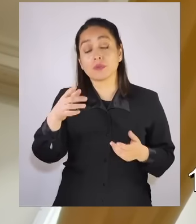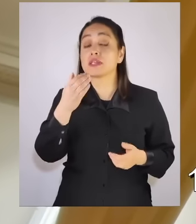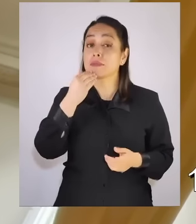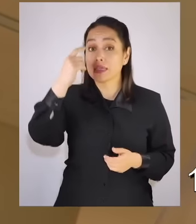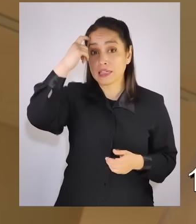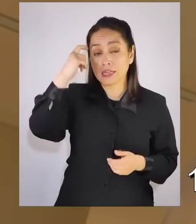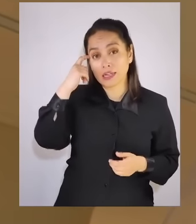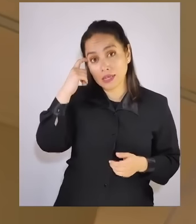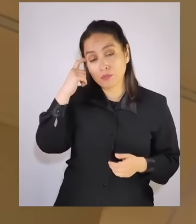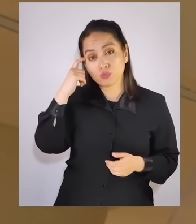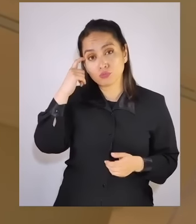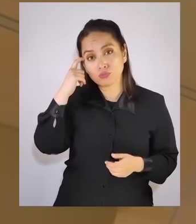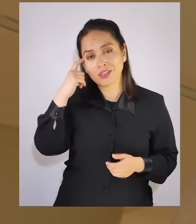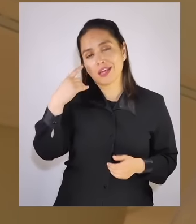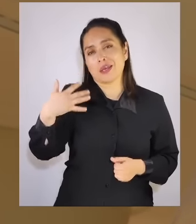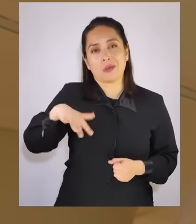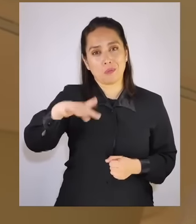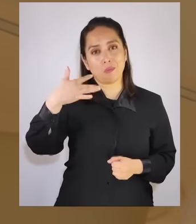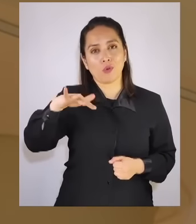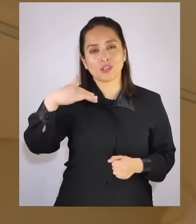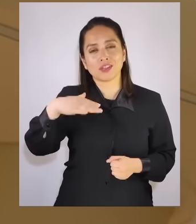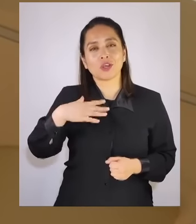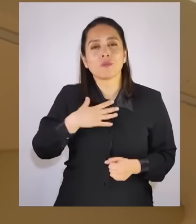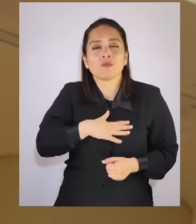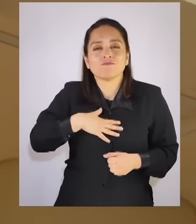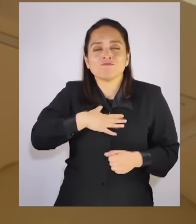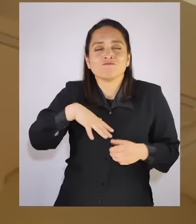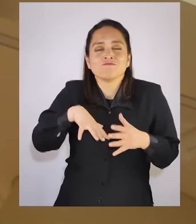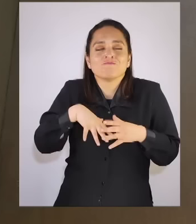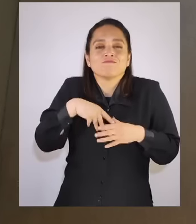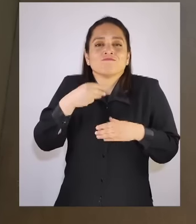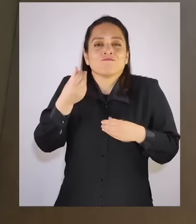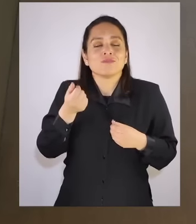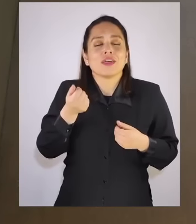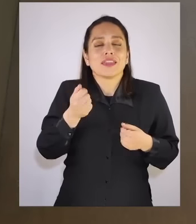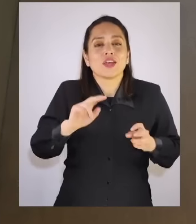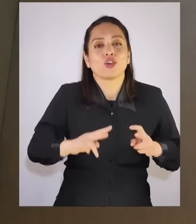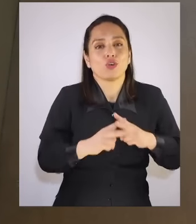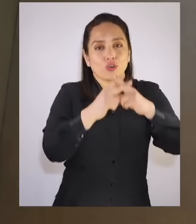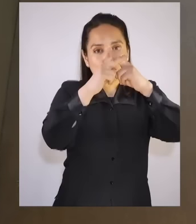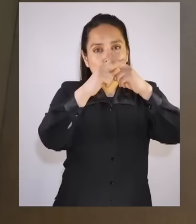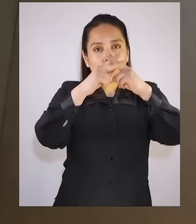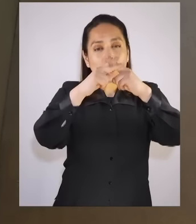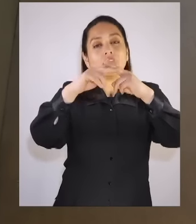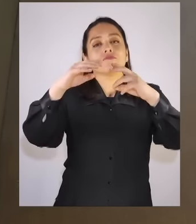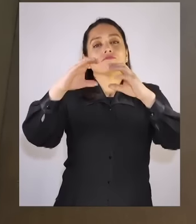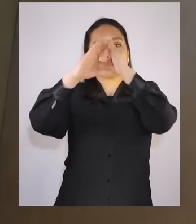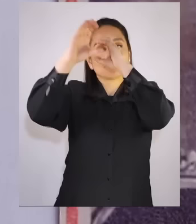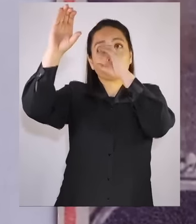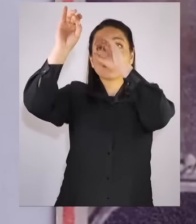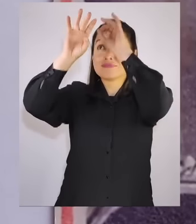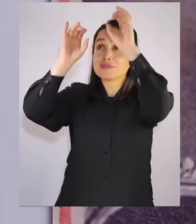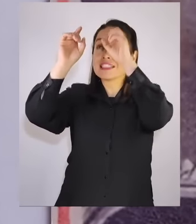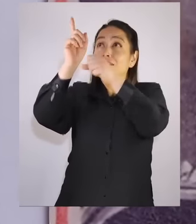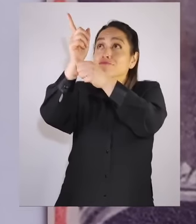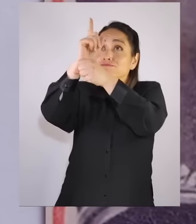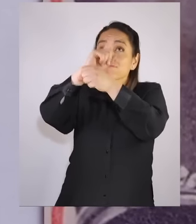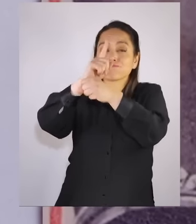creemos que es parte fundamental de la inspiración que hizo que Juan Muat instale el telescopio de tránsito allá en Valparaíso.